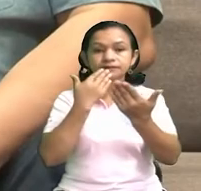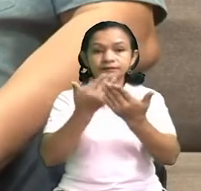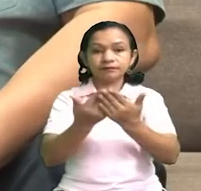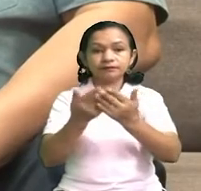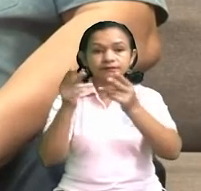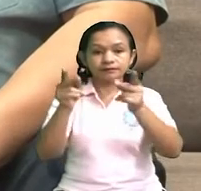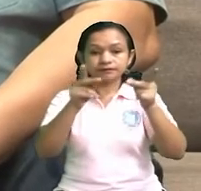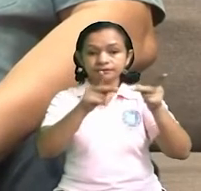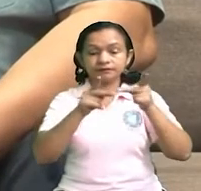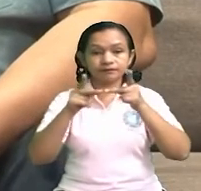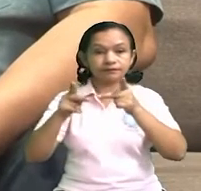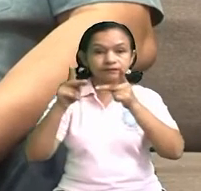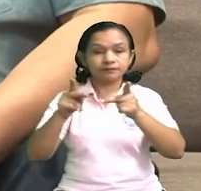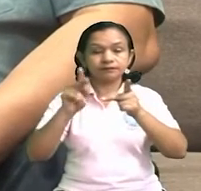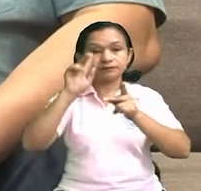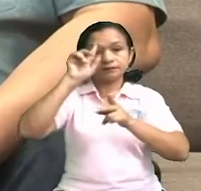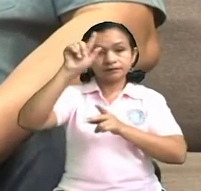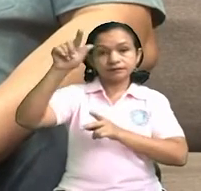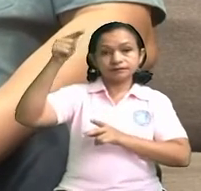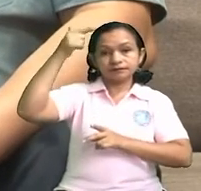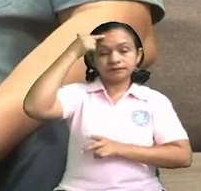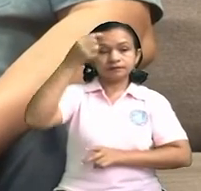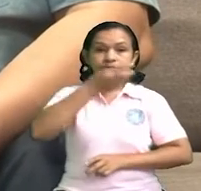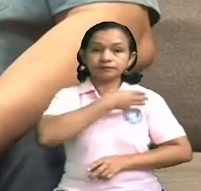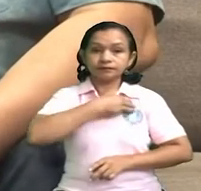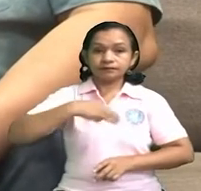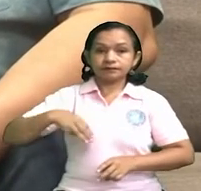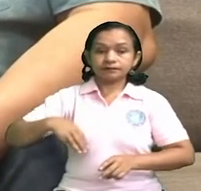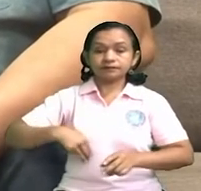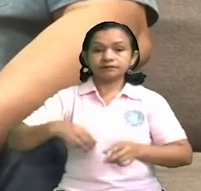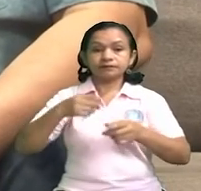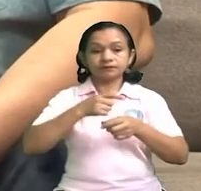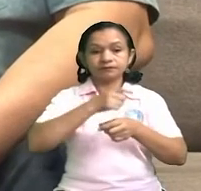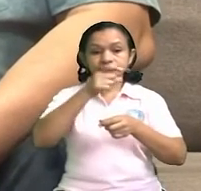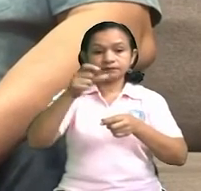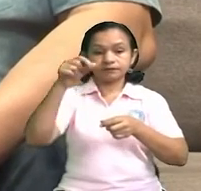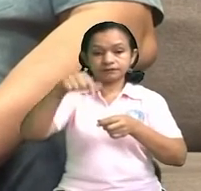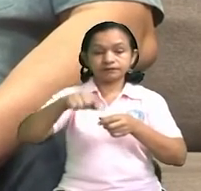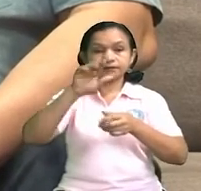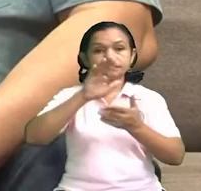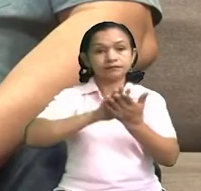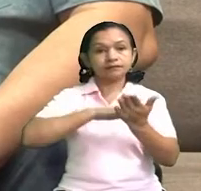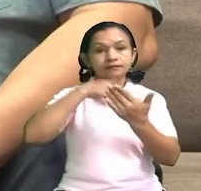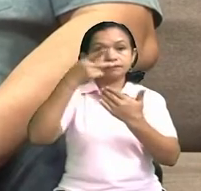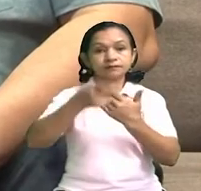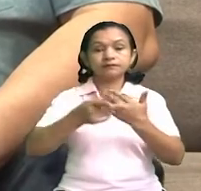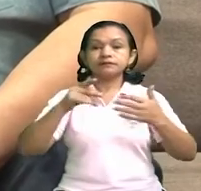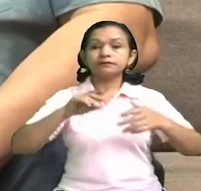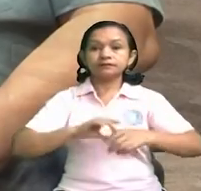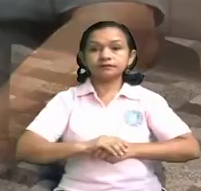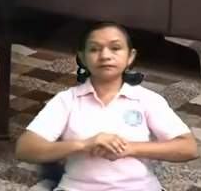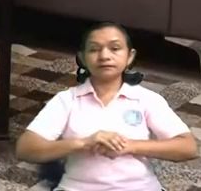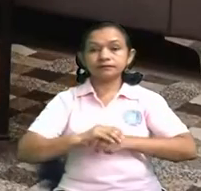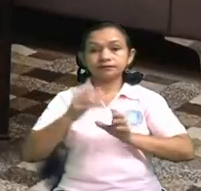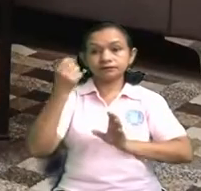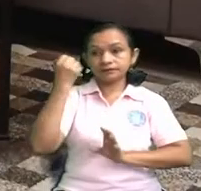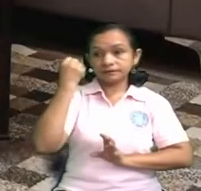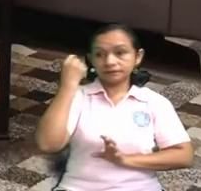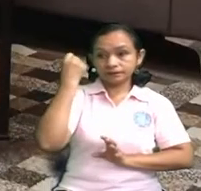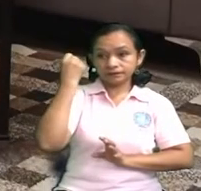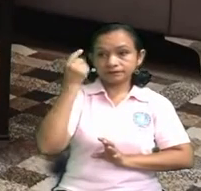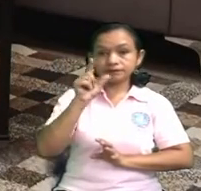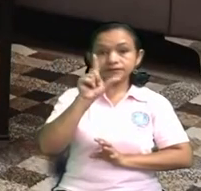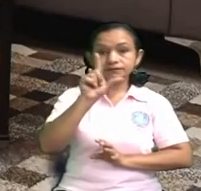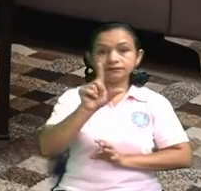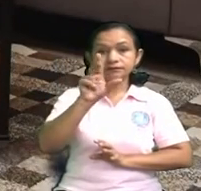que tienen para con el Ministerio de Gobernación de invitarnos a este programa. Compañero Luis, pues entender un poquito cómo